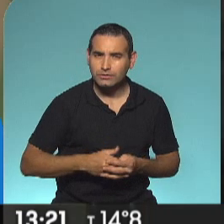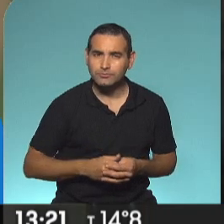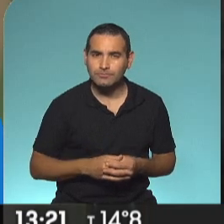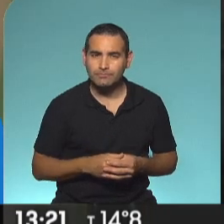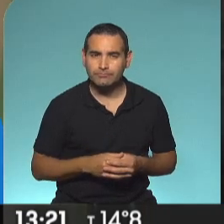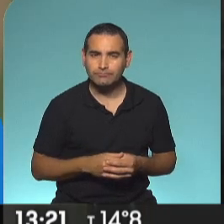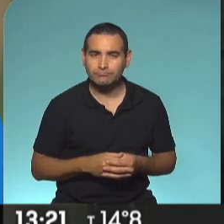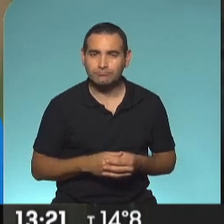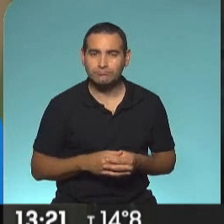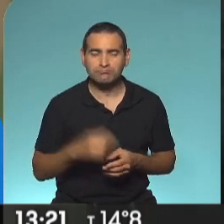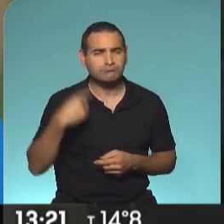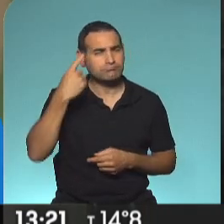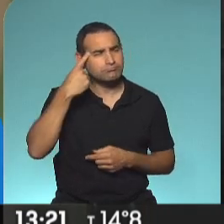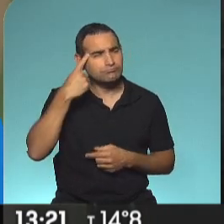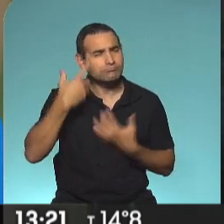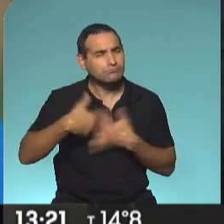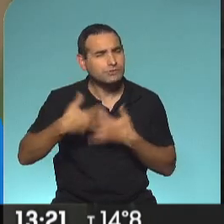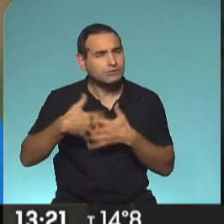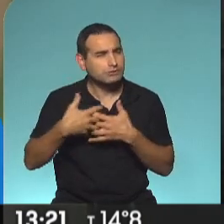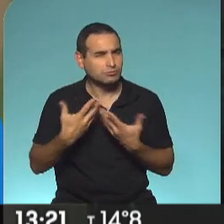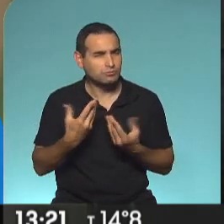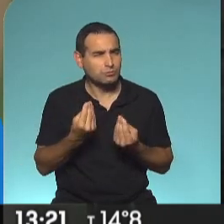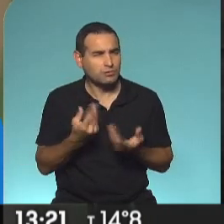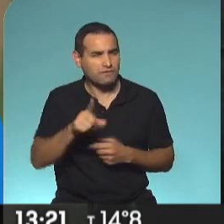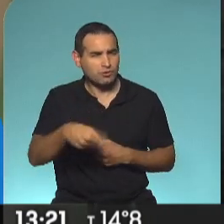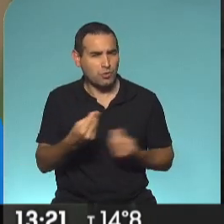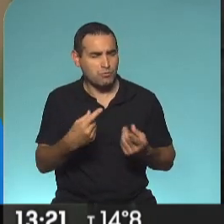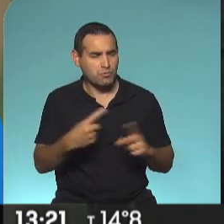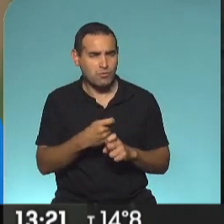Y entonces uno se pone a buscar por qué pasó.